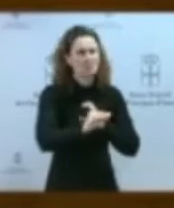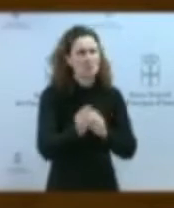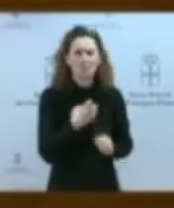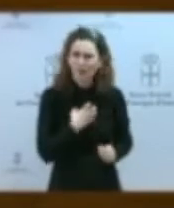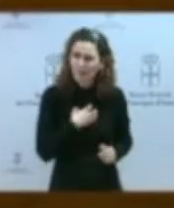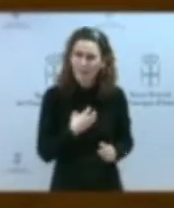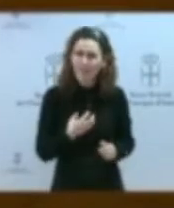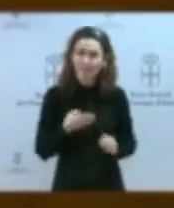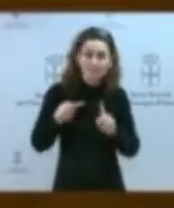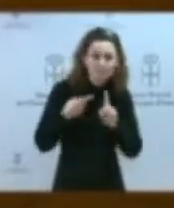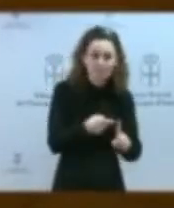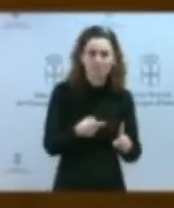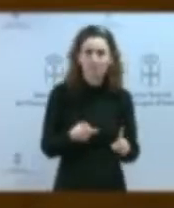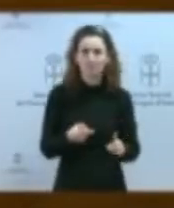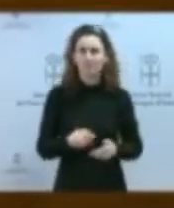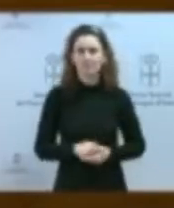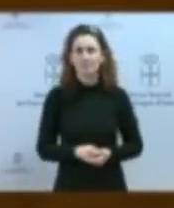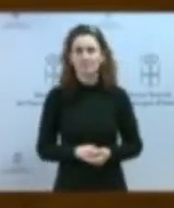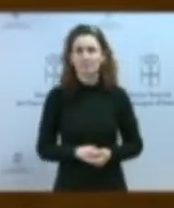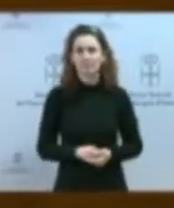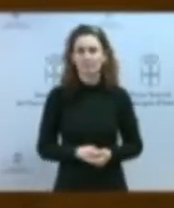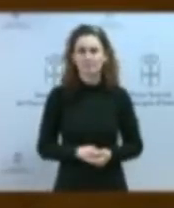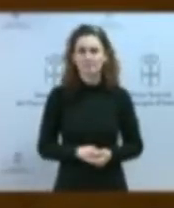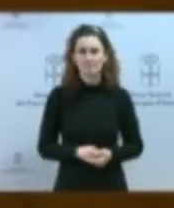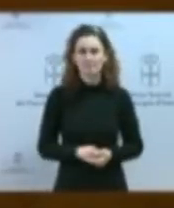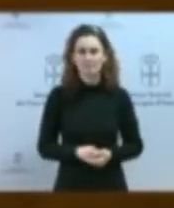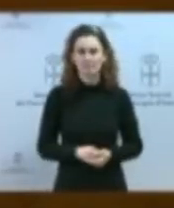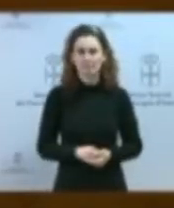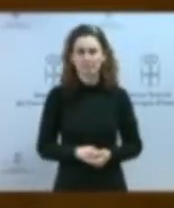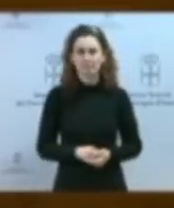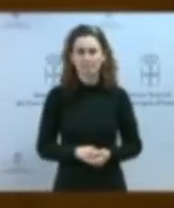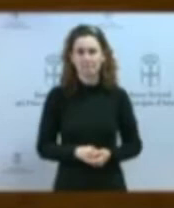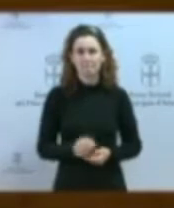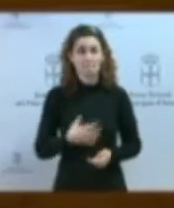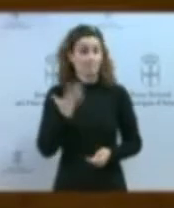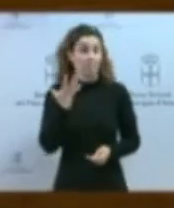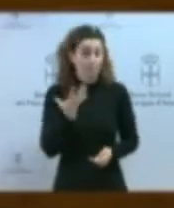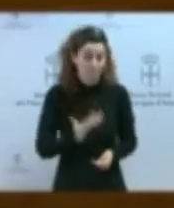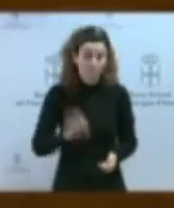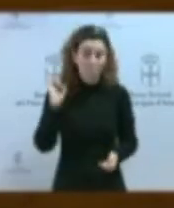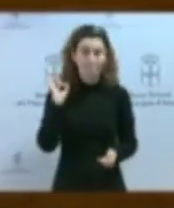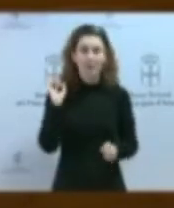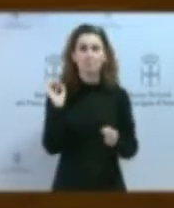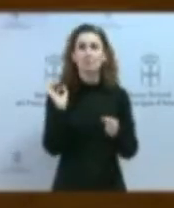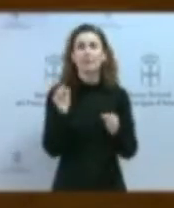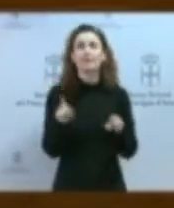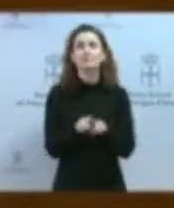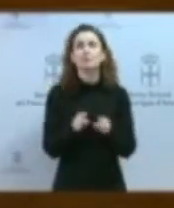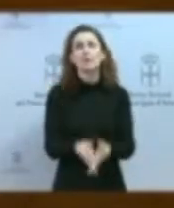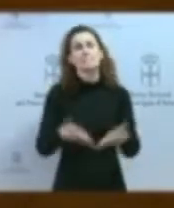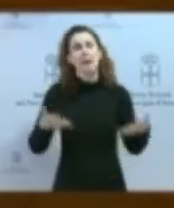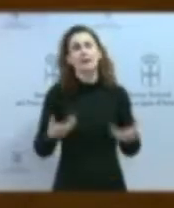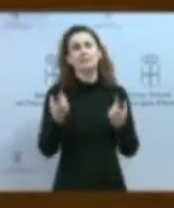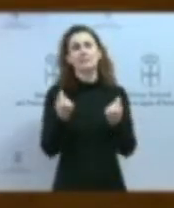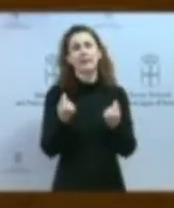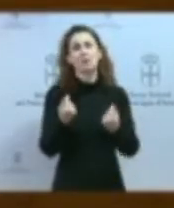Creíamos también, claro, que se podía haberse utilizado para ampliar la cuantía del ingreso mínimo vital y del salario social,